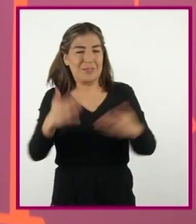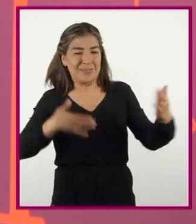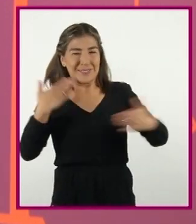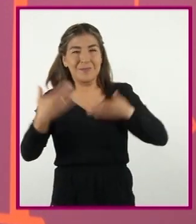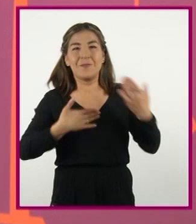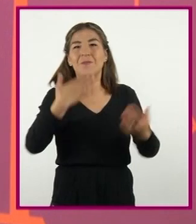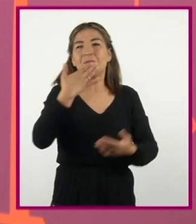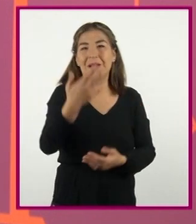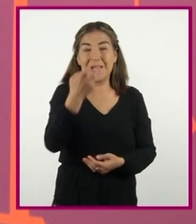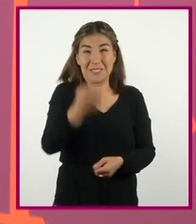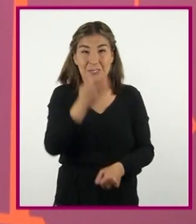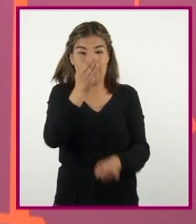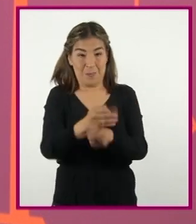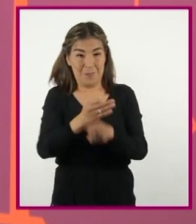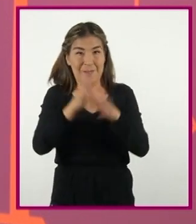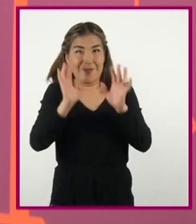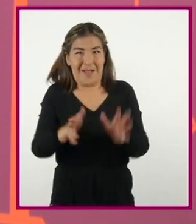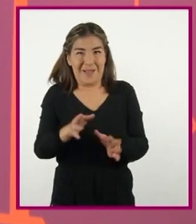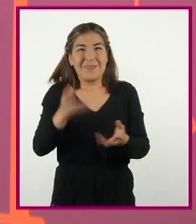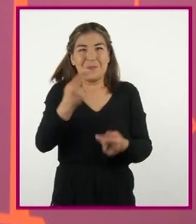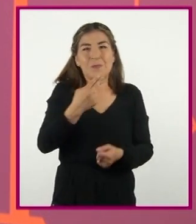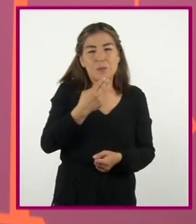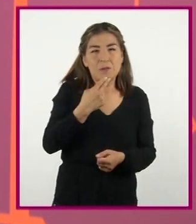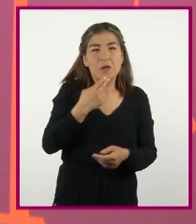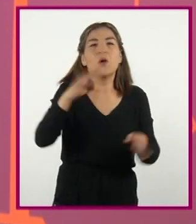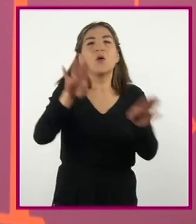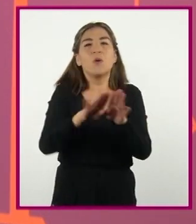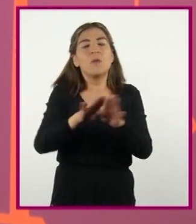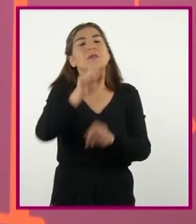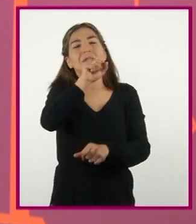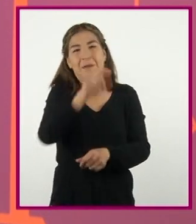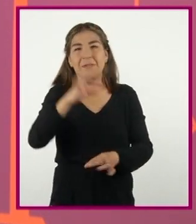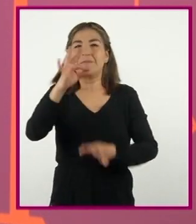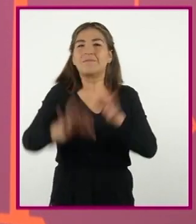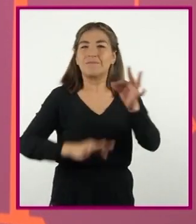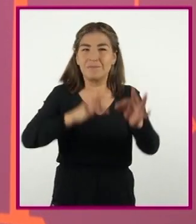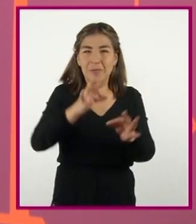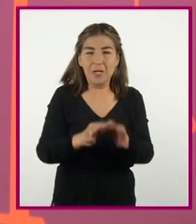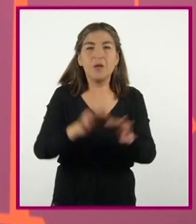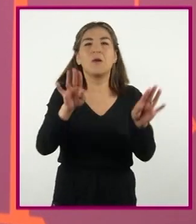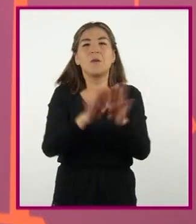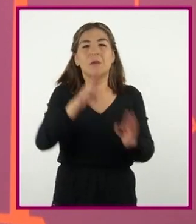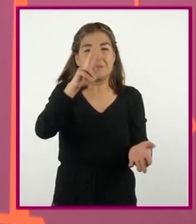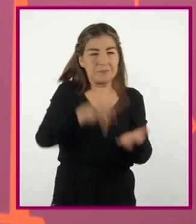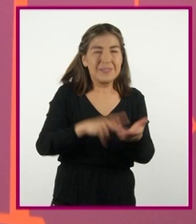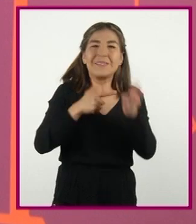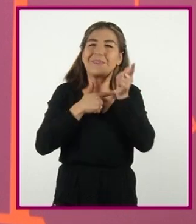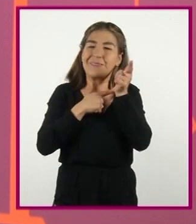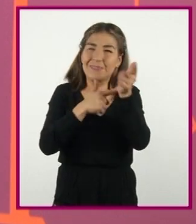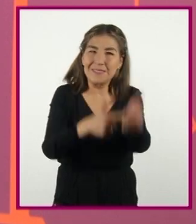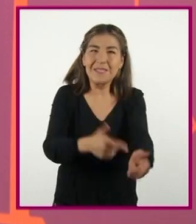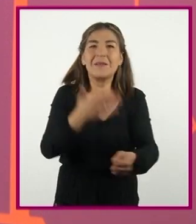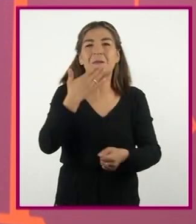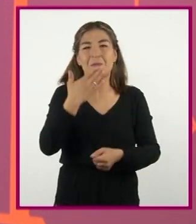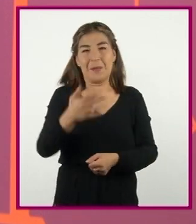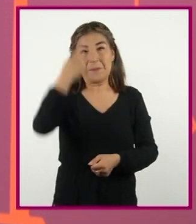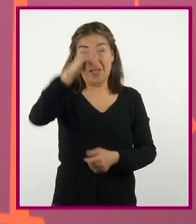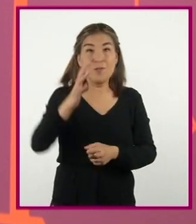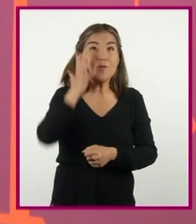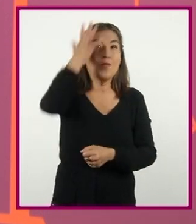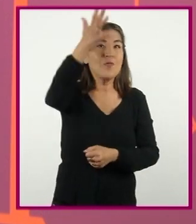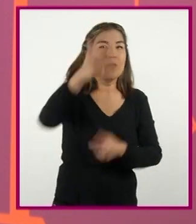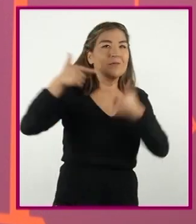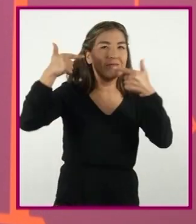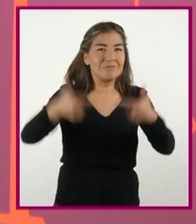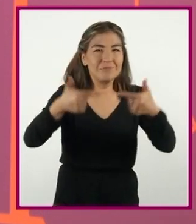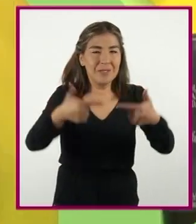los bienes que ahora gozamos, nos transfiere el compromiso de velar por su continuidad para las generaciones